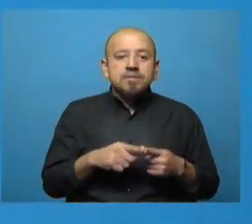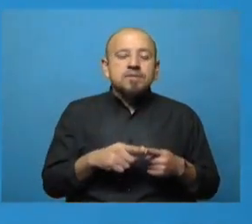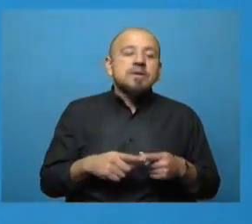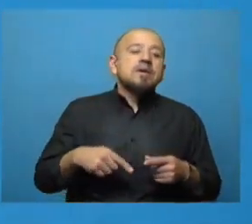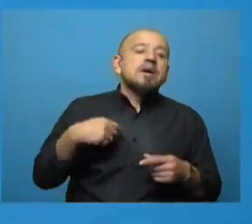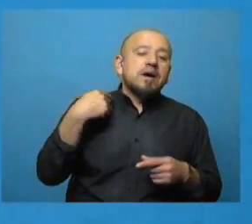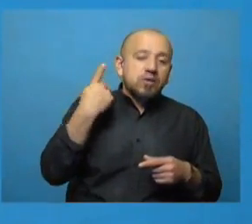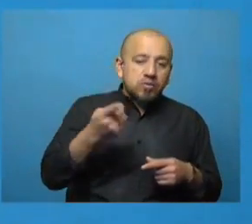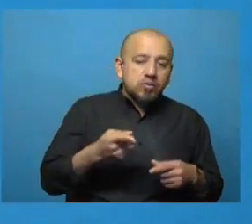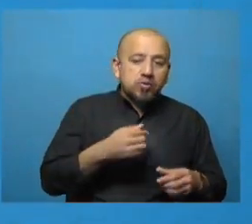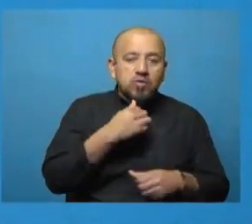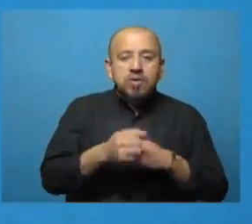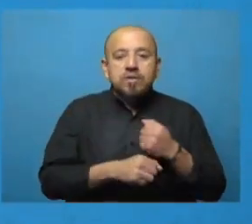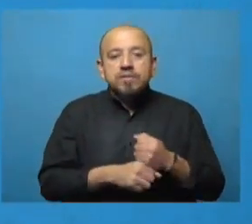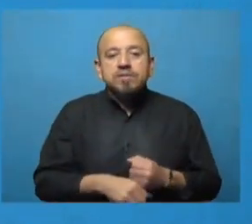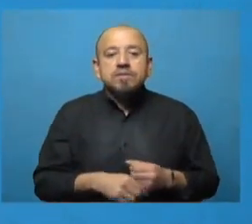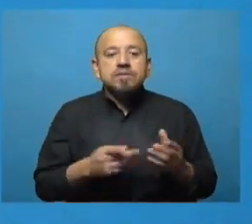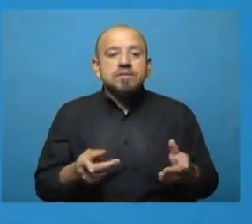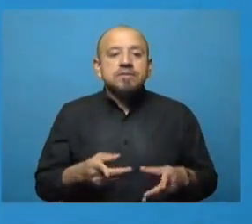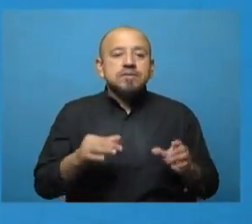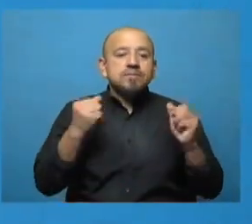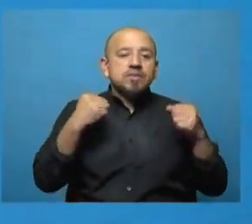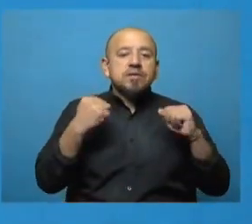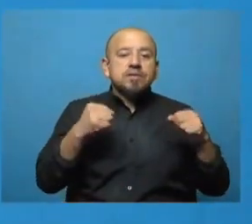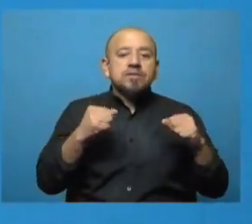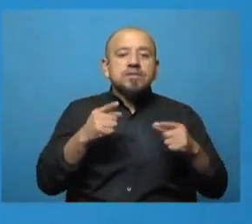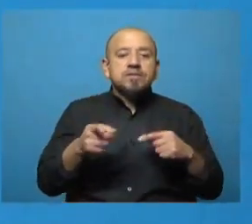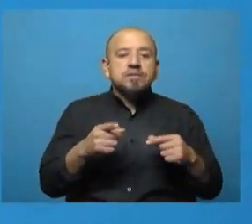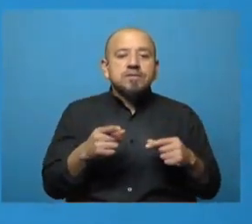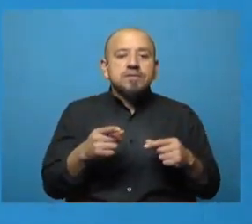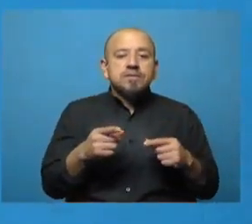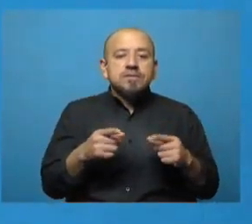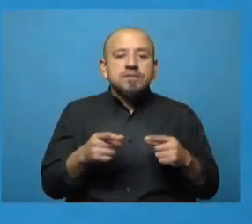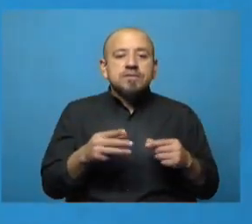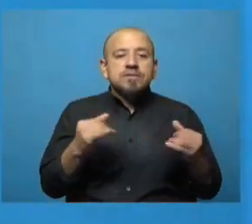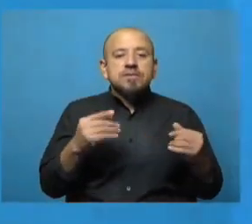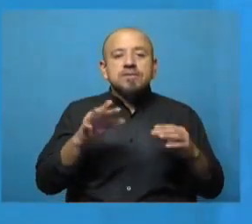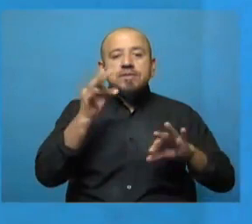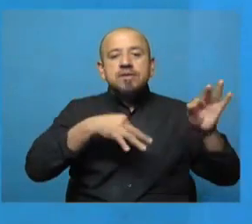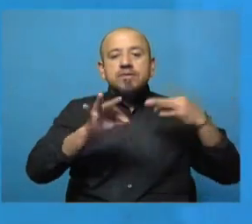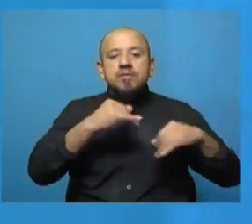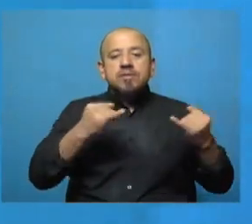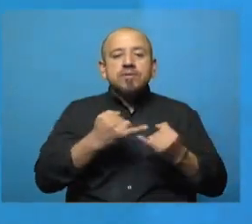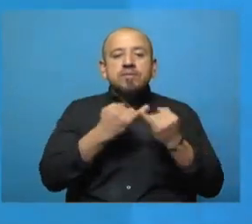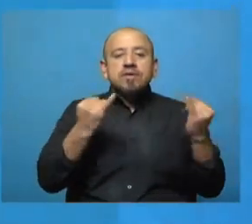al año siguiente están enseñando otra obra de teatro acá no sé quién es el territorio independiente